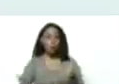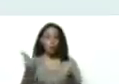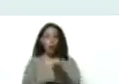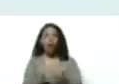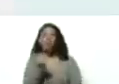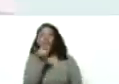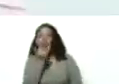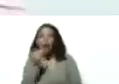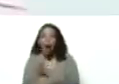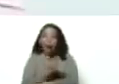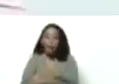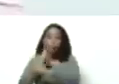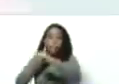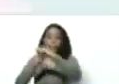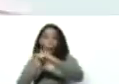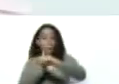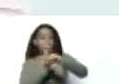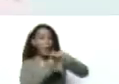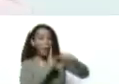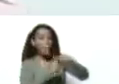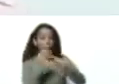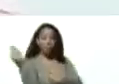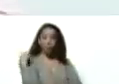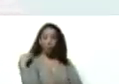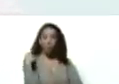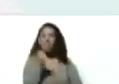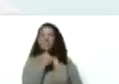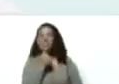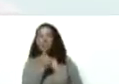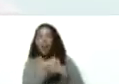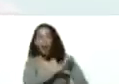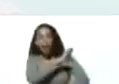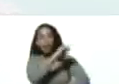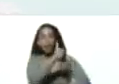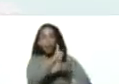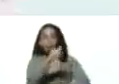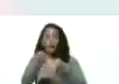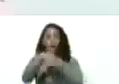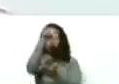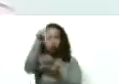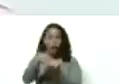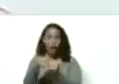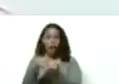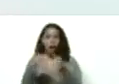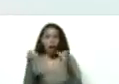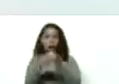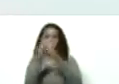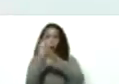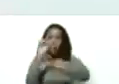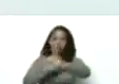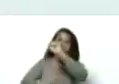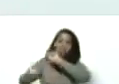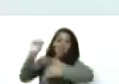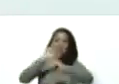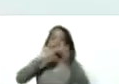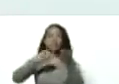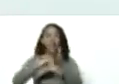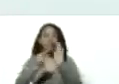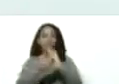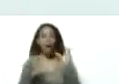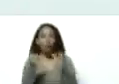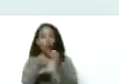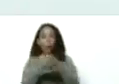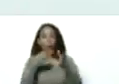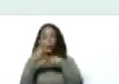errores a tiempo, ¿alertado por quién? Por la dirección nacional, por la vanguardia que significa el